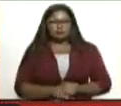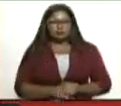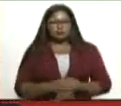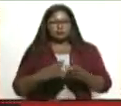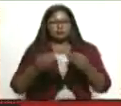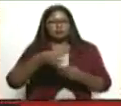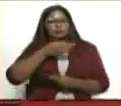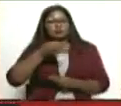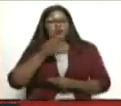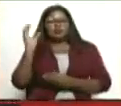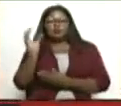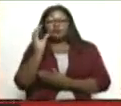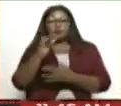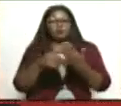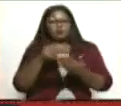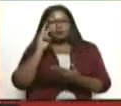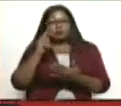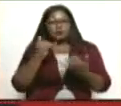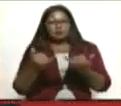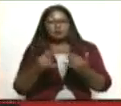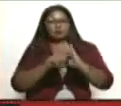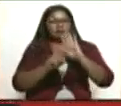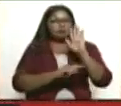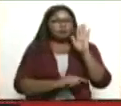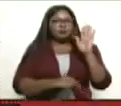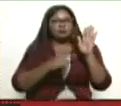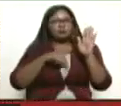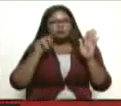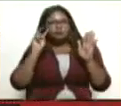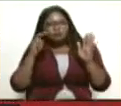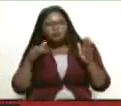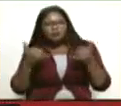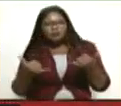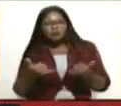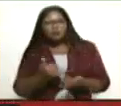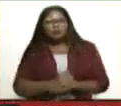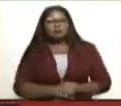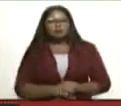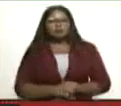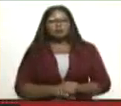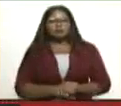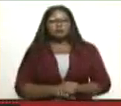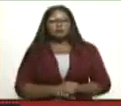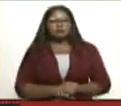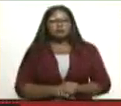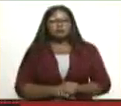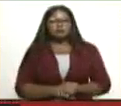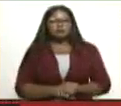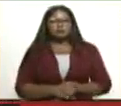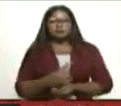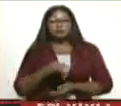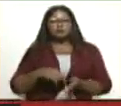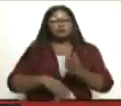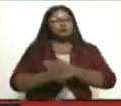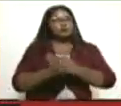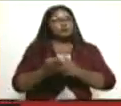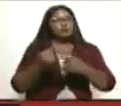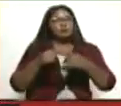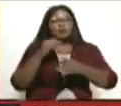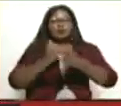participe y se cumpla el lema de que nadie se quede afuera. Entonces, eso también ha sido